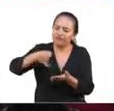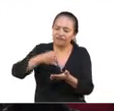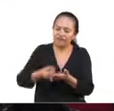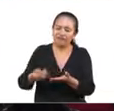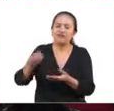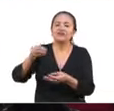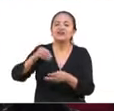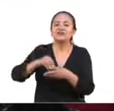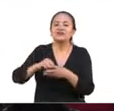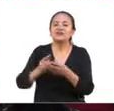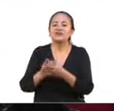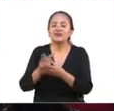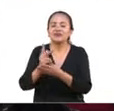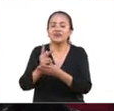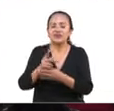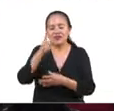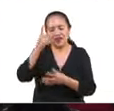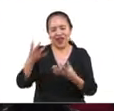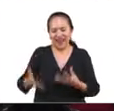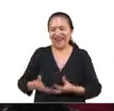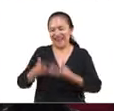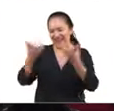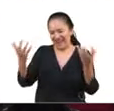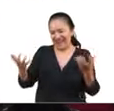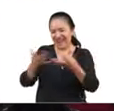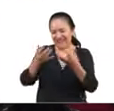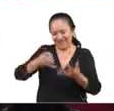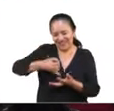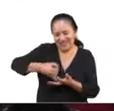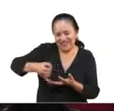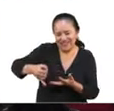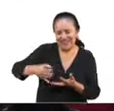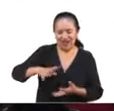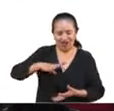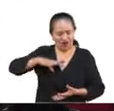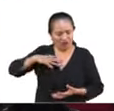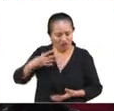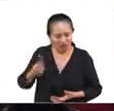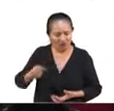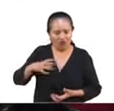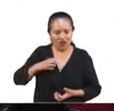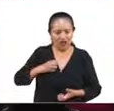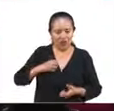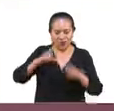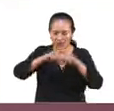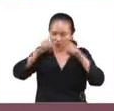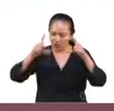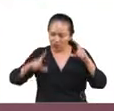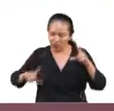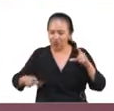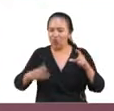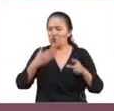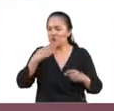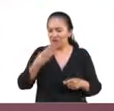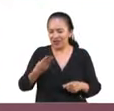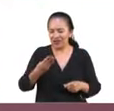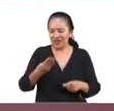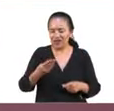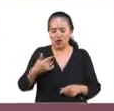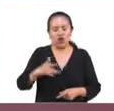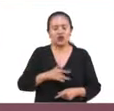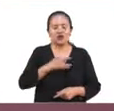enseñan que arando la tierra se lucha por el bienestar de México. Nos sentimos